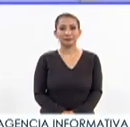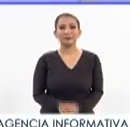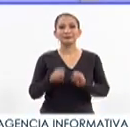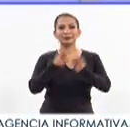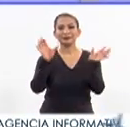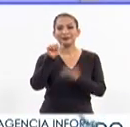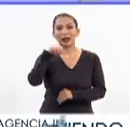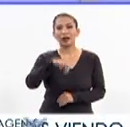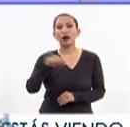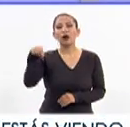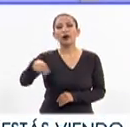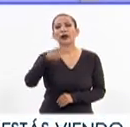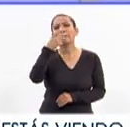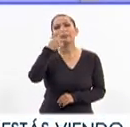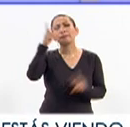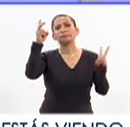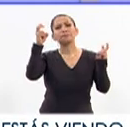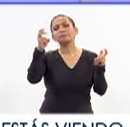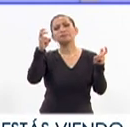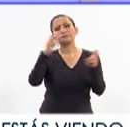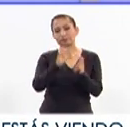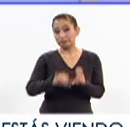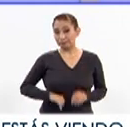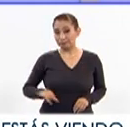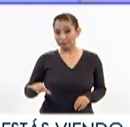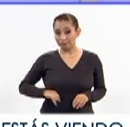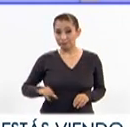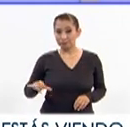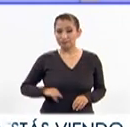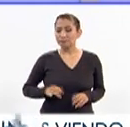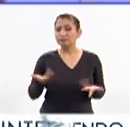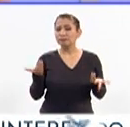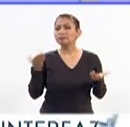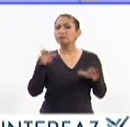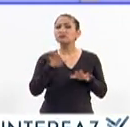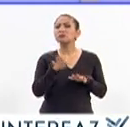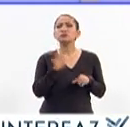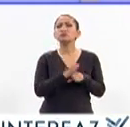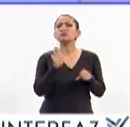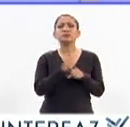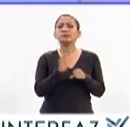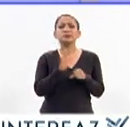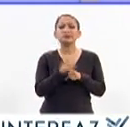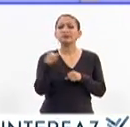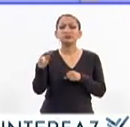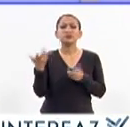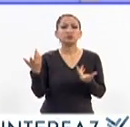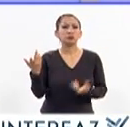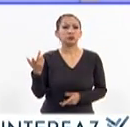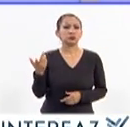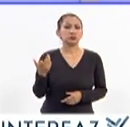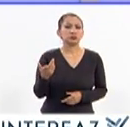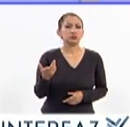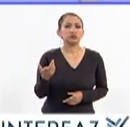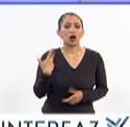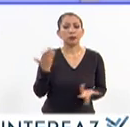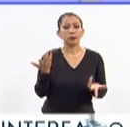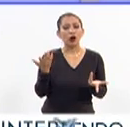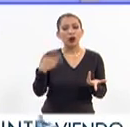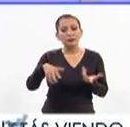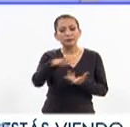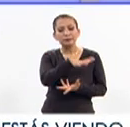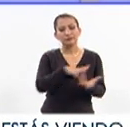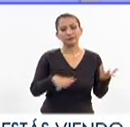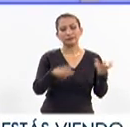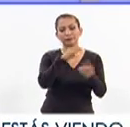Así es, Ana Cristina, hoy vamos a hablar de un tema muy interesante que tiene que ver pues con esta forma de convivir con